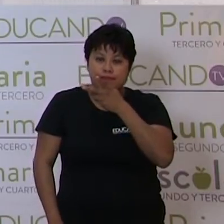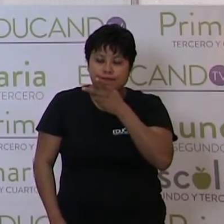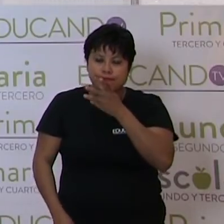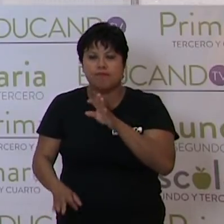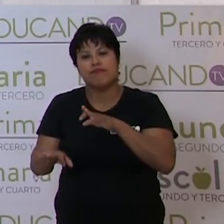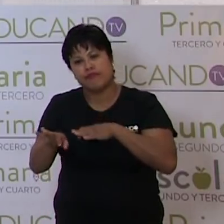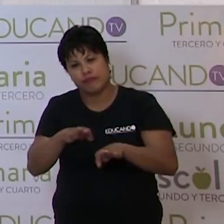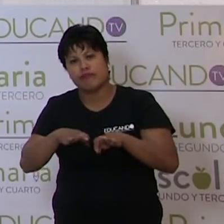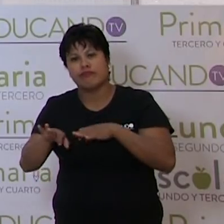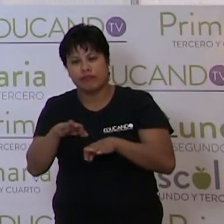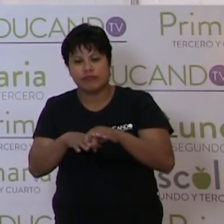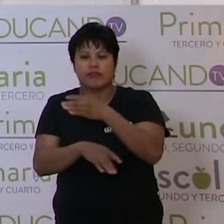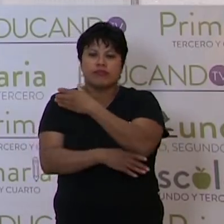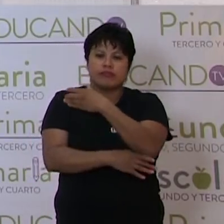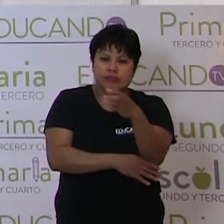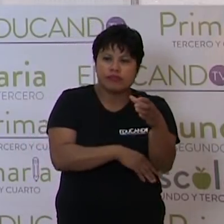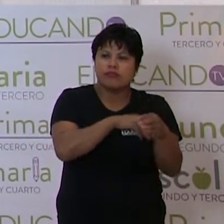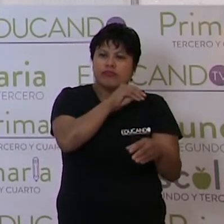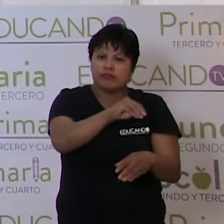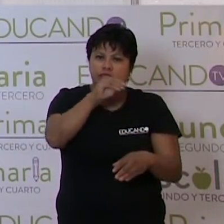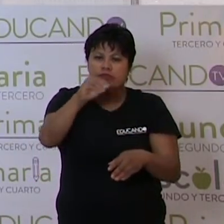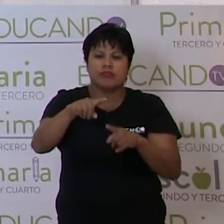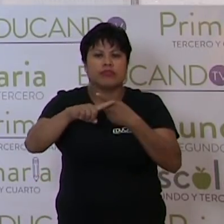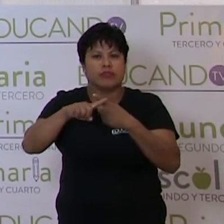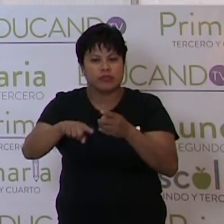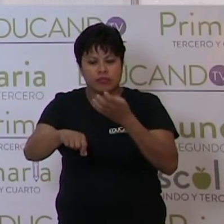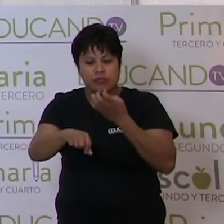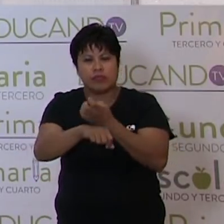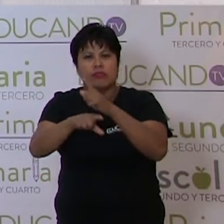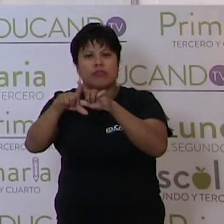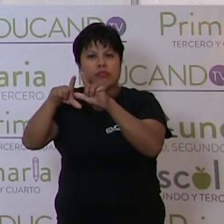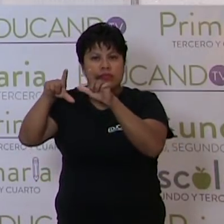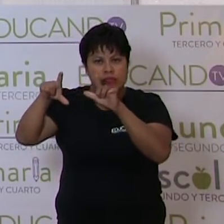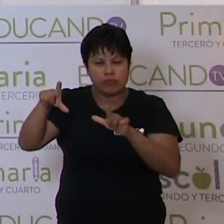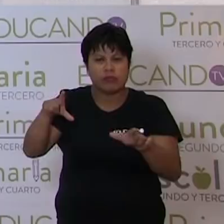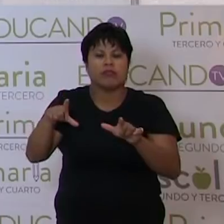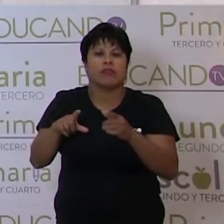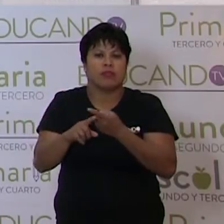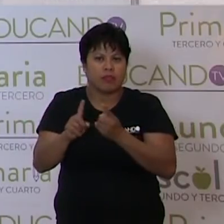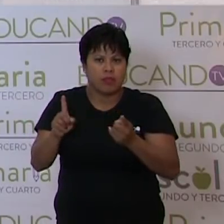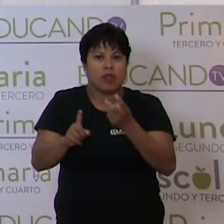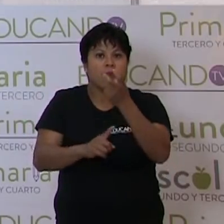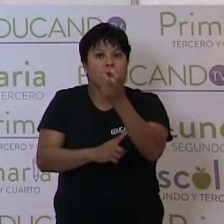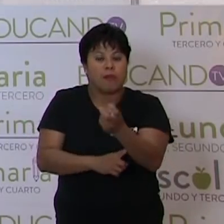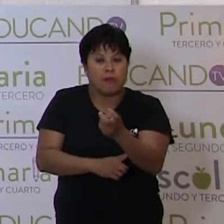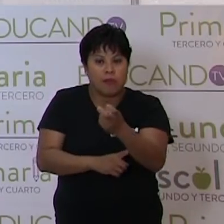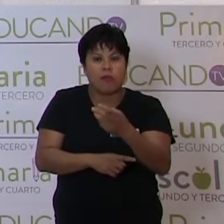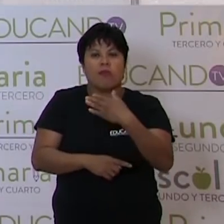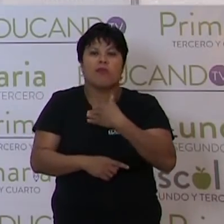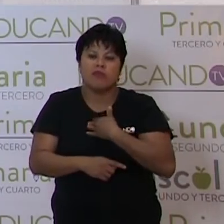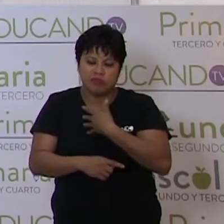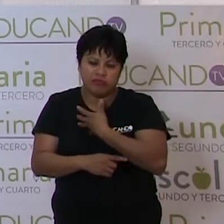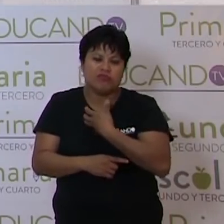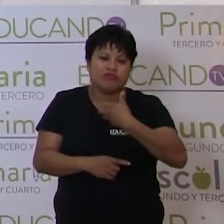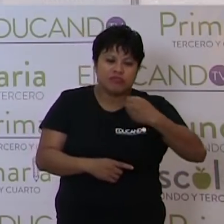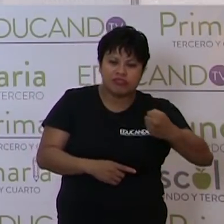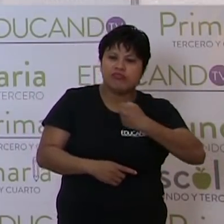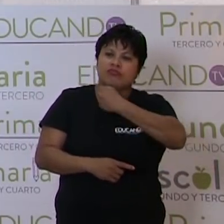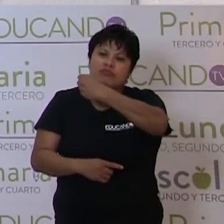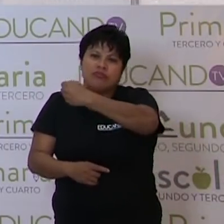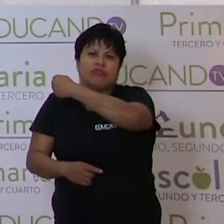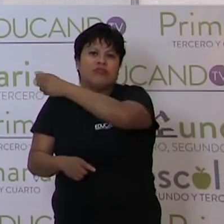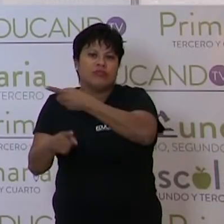a trabajar en los campos de diferentes estados. Por eso me llevan a todas